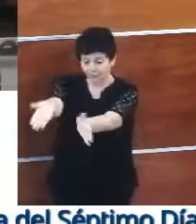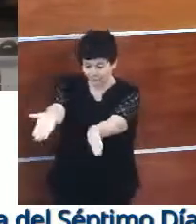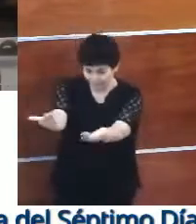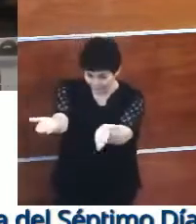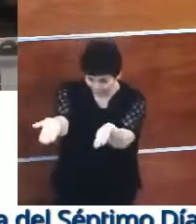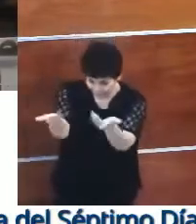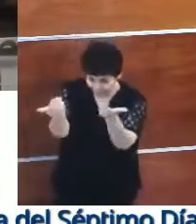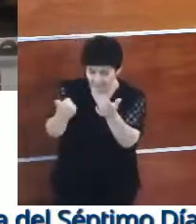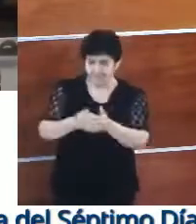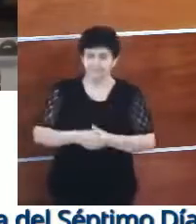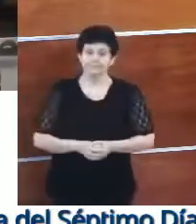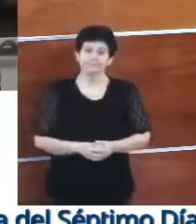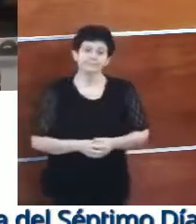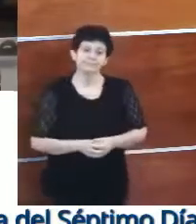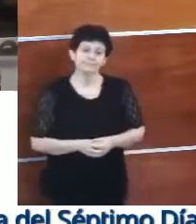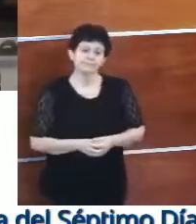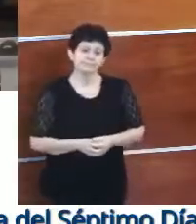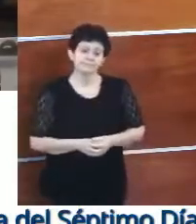resucitaos.